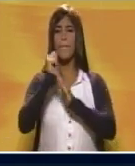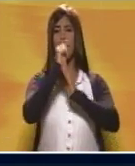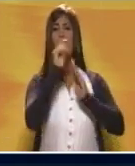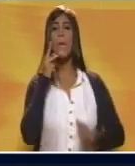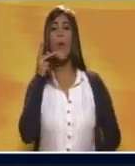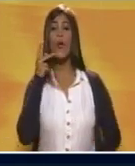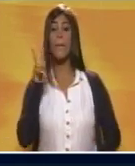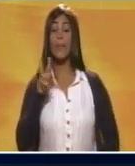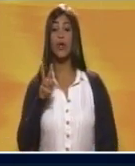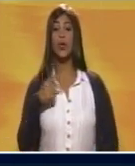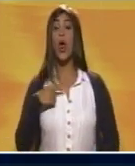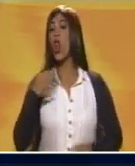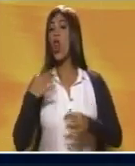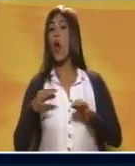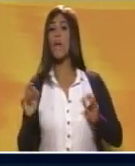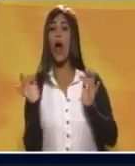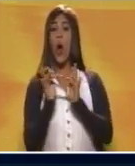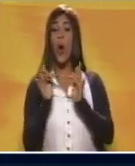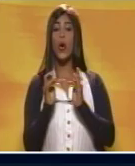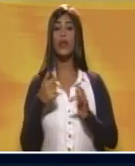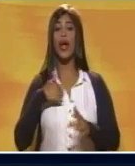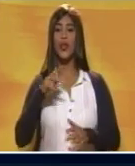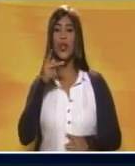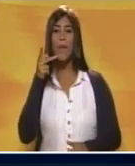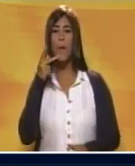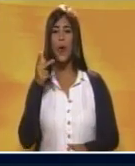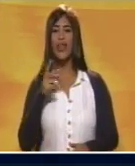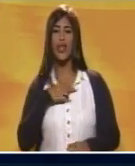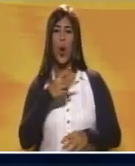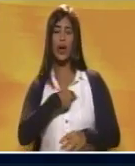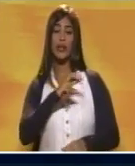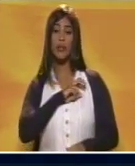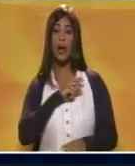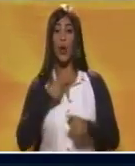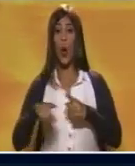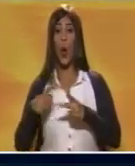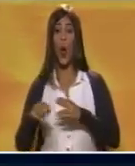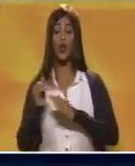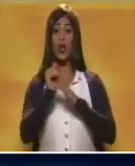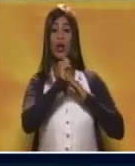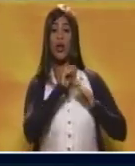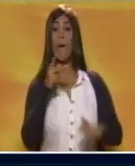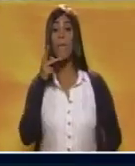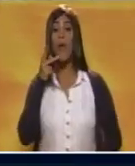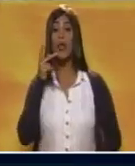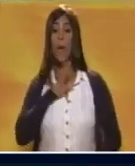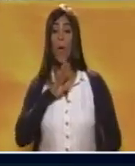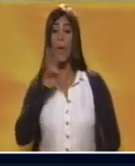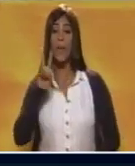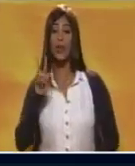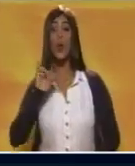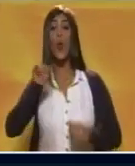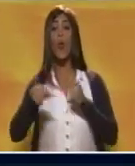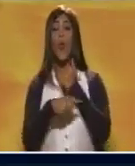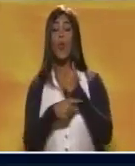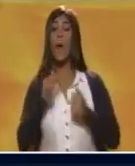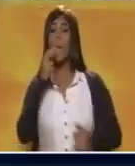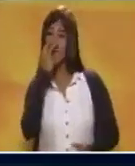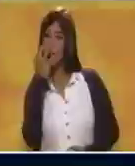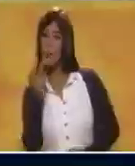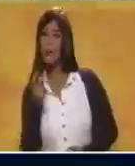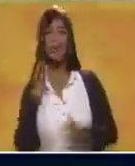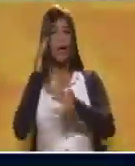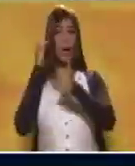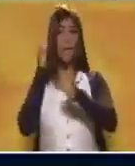que dentro de los contactos normales que mantiene el diplomático español con todos los agentes políticos en Venezuela, Guaidó visitó la Embajada de